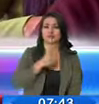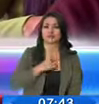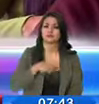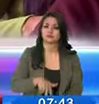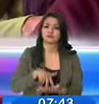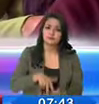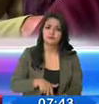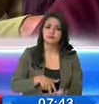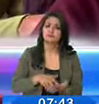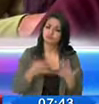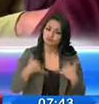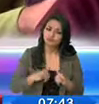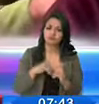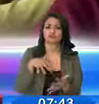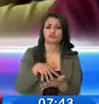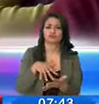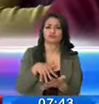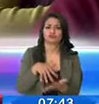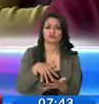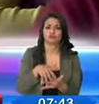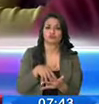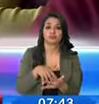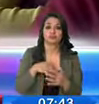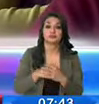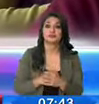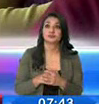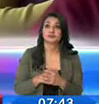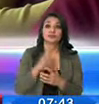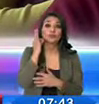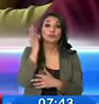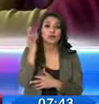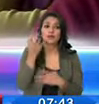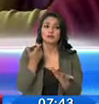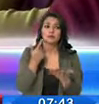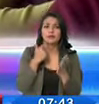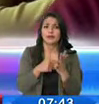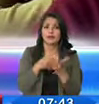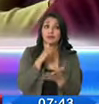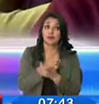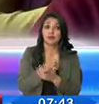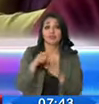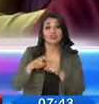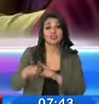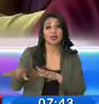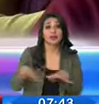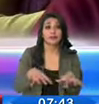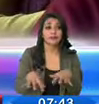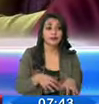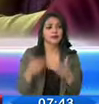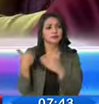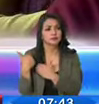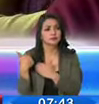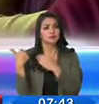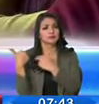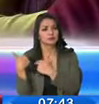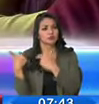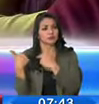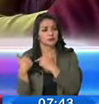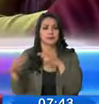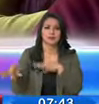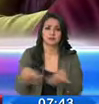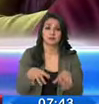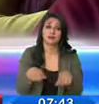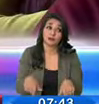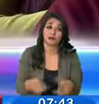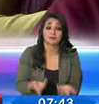para seguir en esto, porque ya que las mujeres cumplimos muchos roles, entonces este es